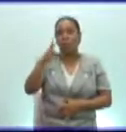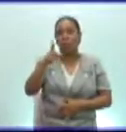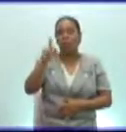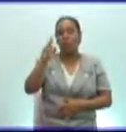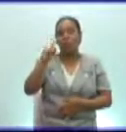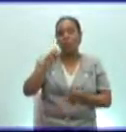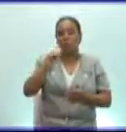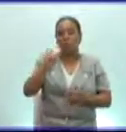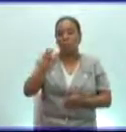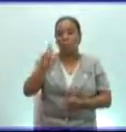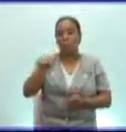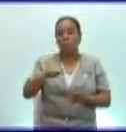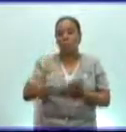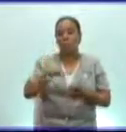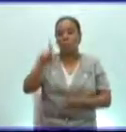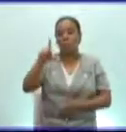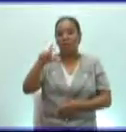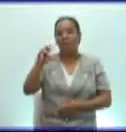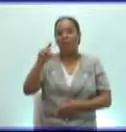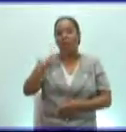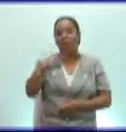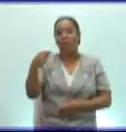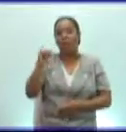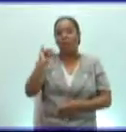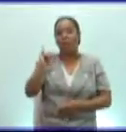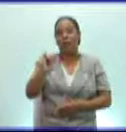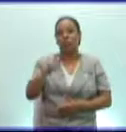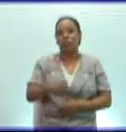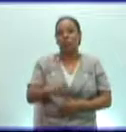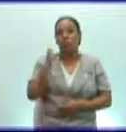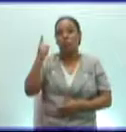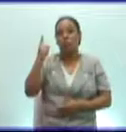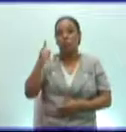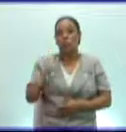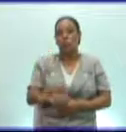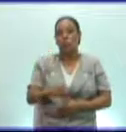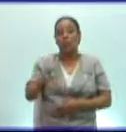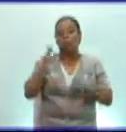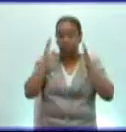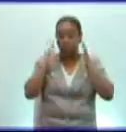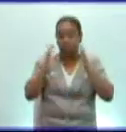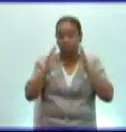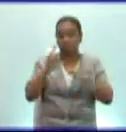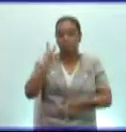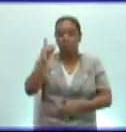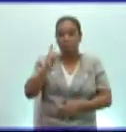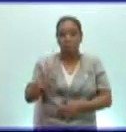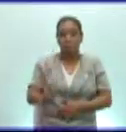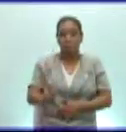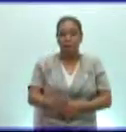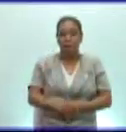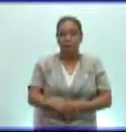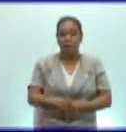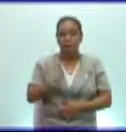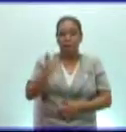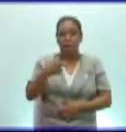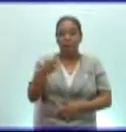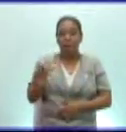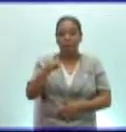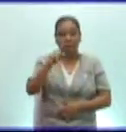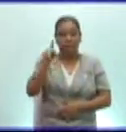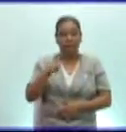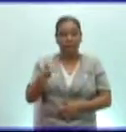1. Aquí tendremos de datos esa concentración, el pH sería la incógnita y la resolución.